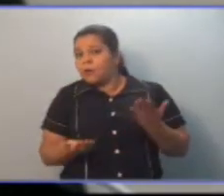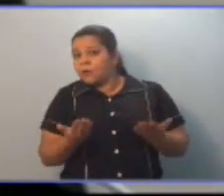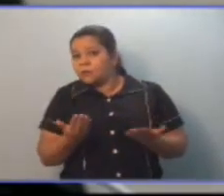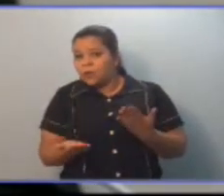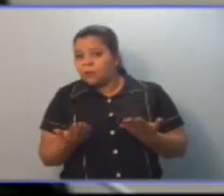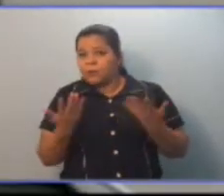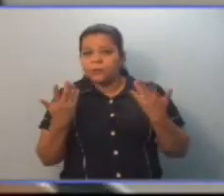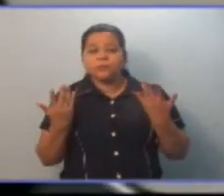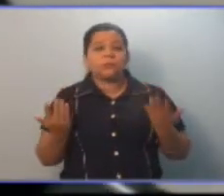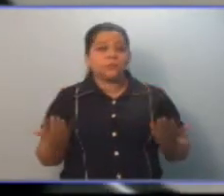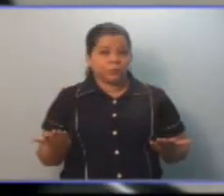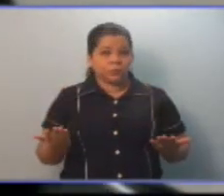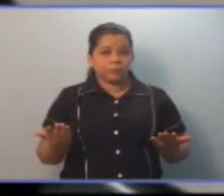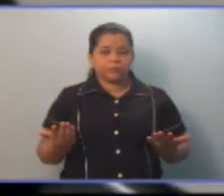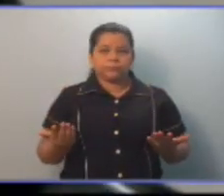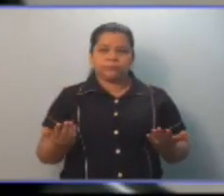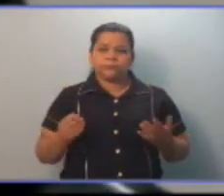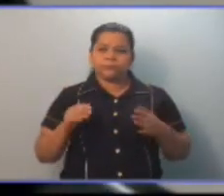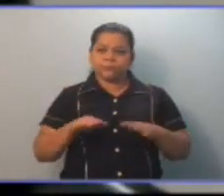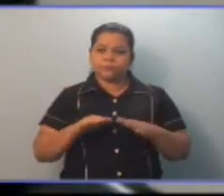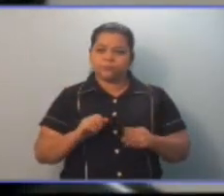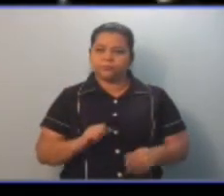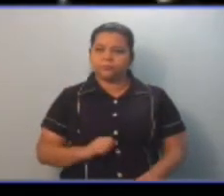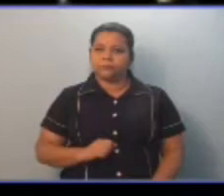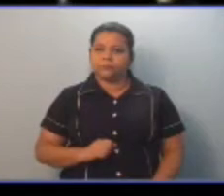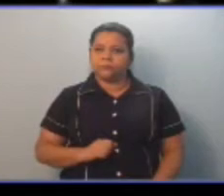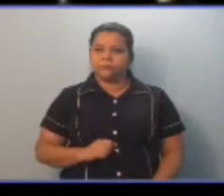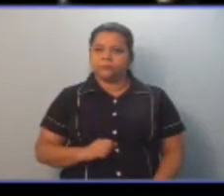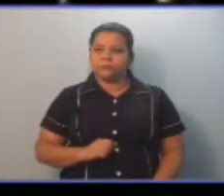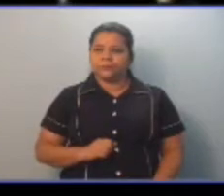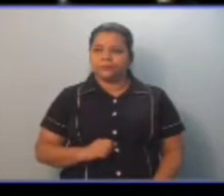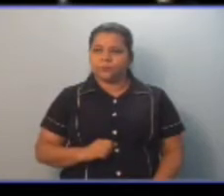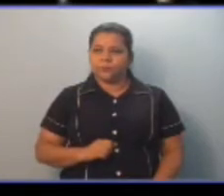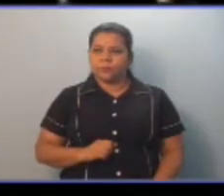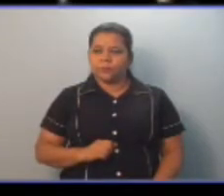¿por qué? Gracias, solamente.